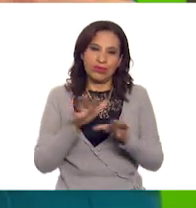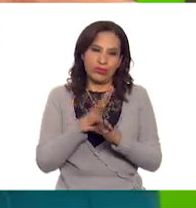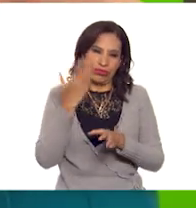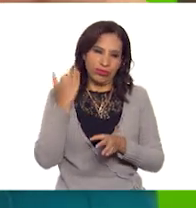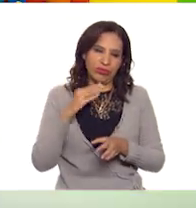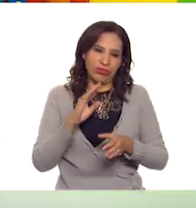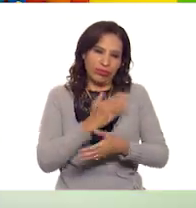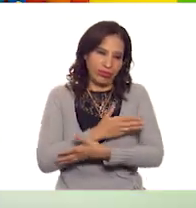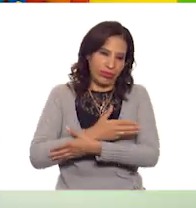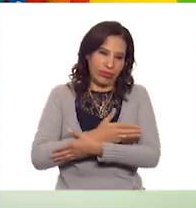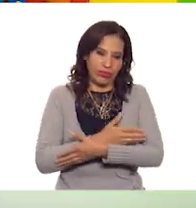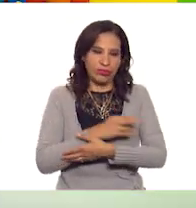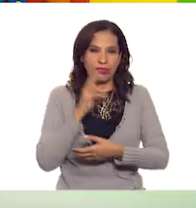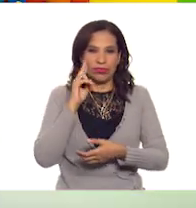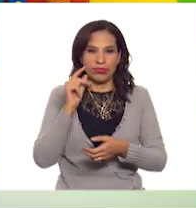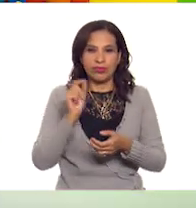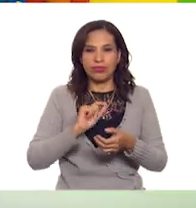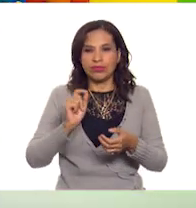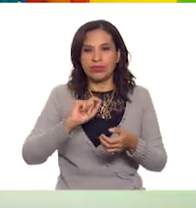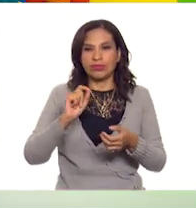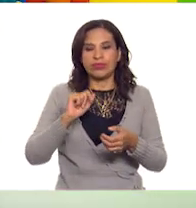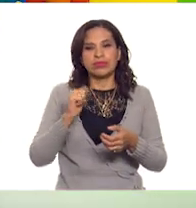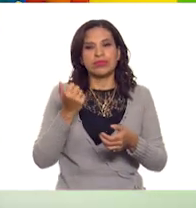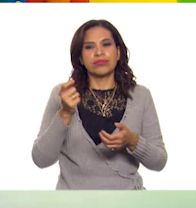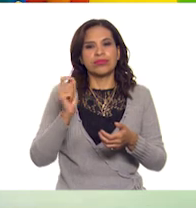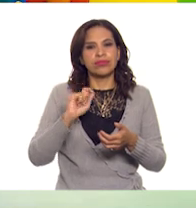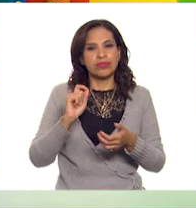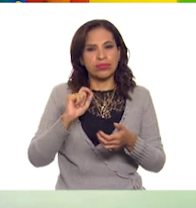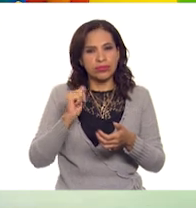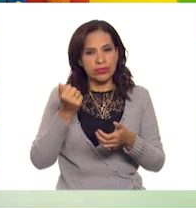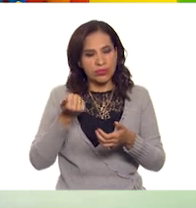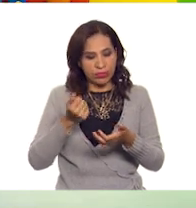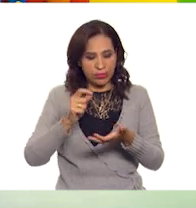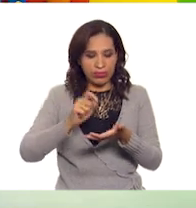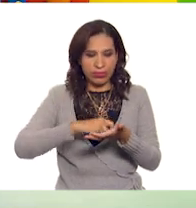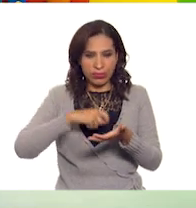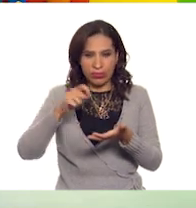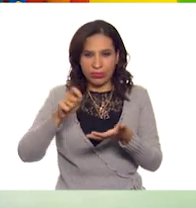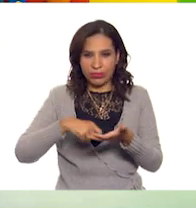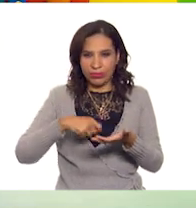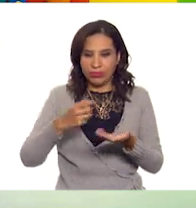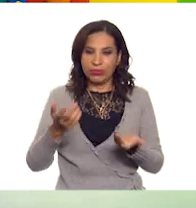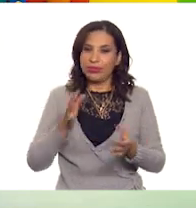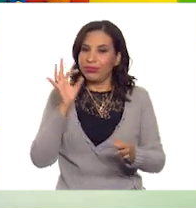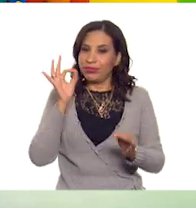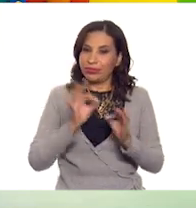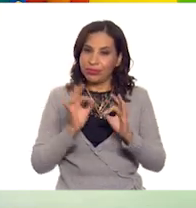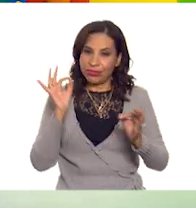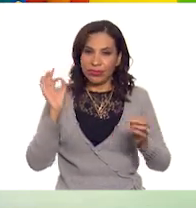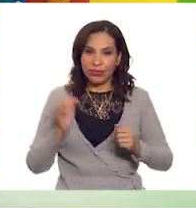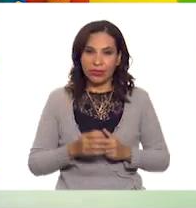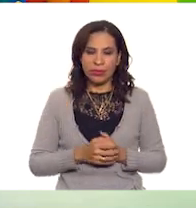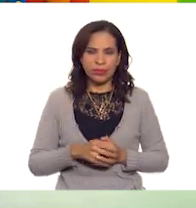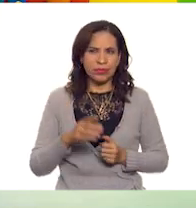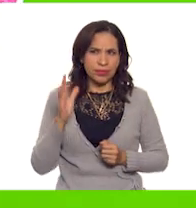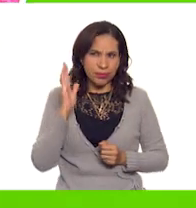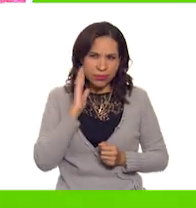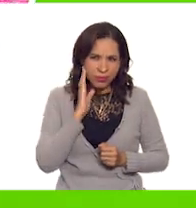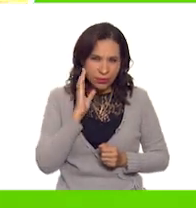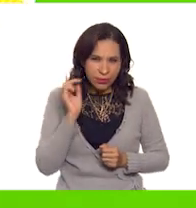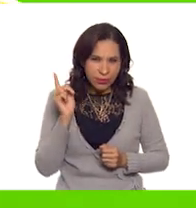sí, y nada linda. Más coloreo aquí y otra rayita por acá y ¡listo! Oigan, oigan,